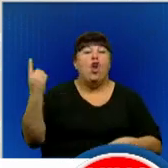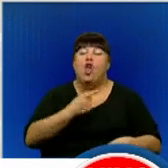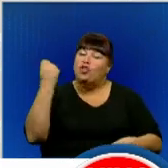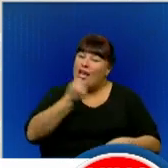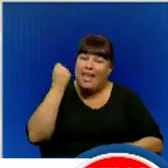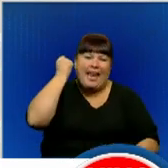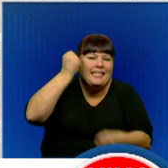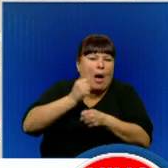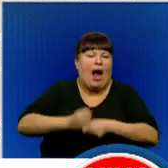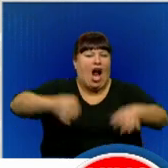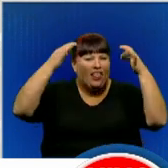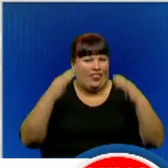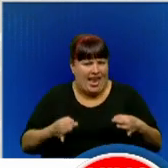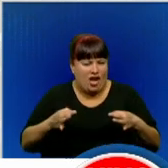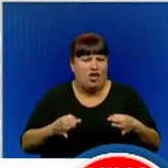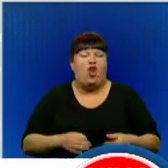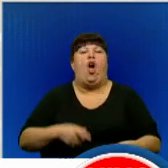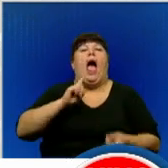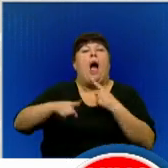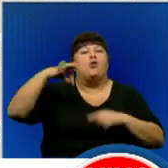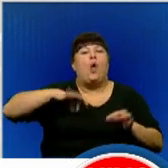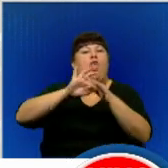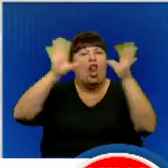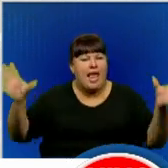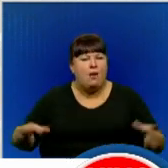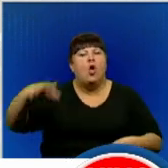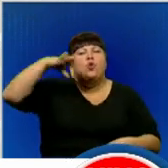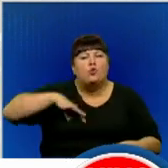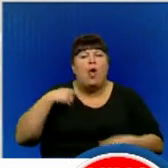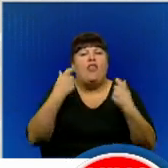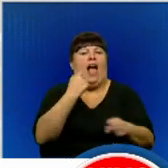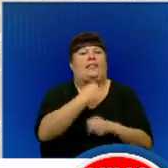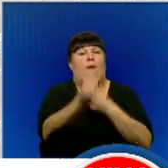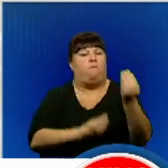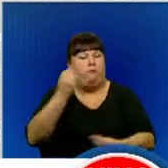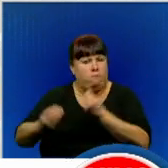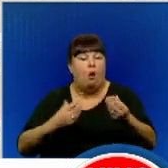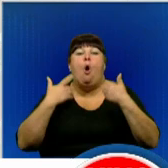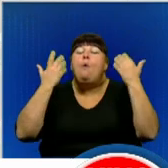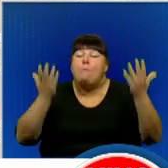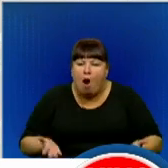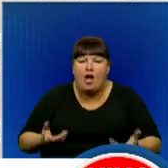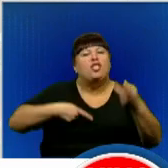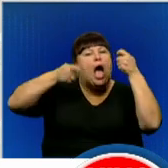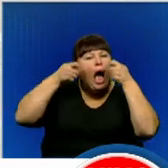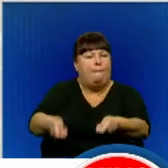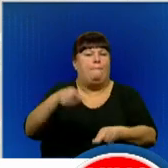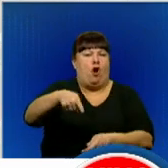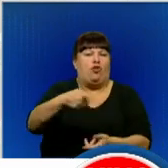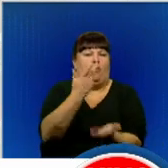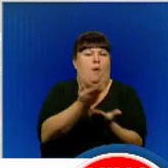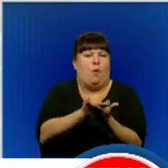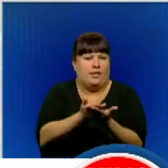trabajo digno paritarias libres por favor integración de empleo por eso apoyamos esta